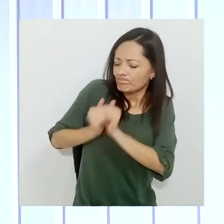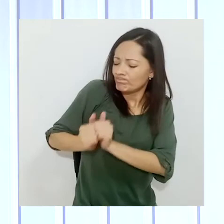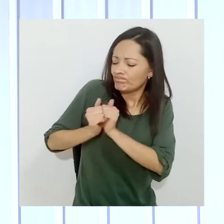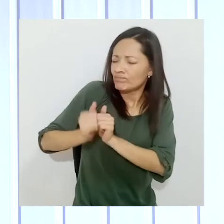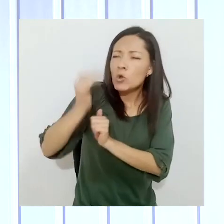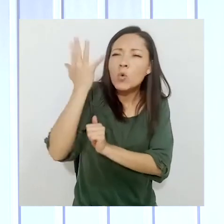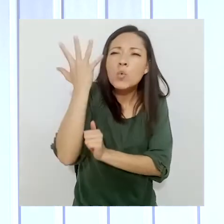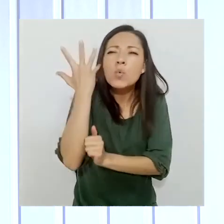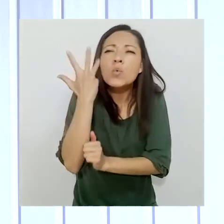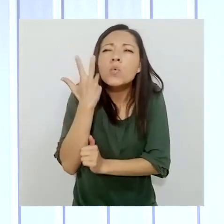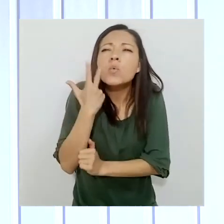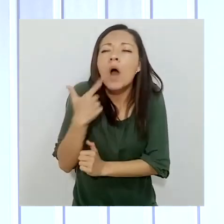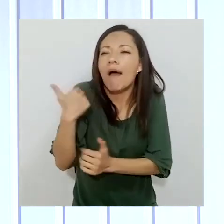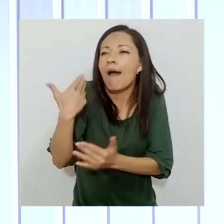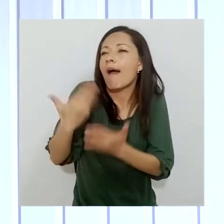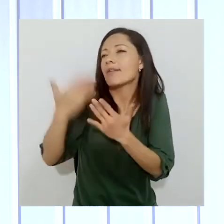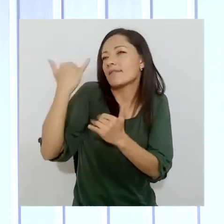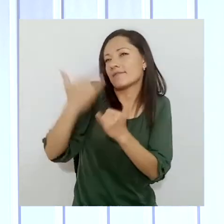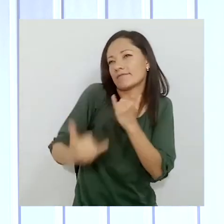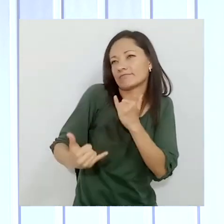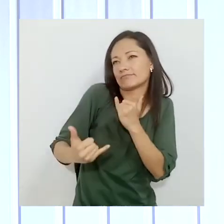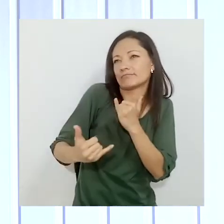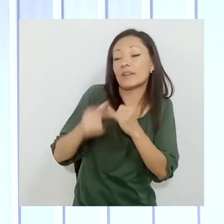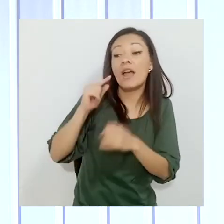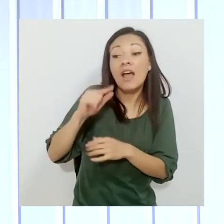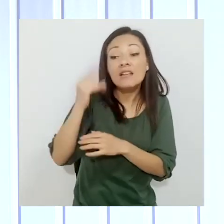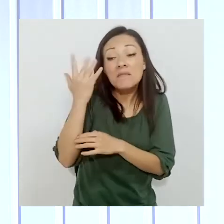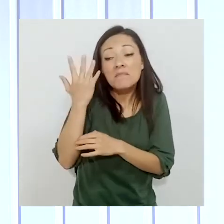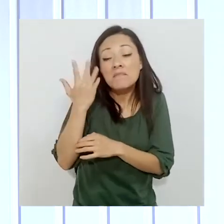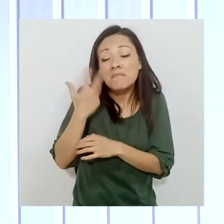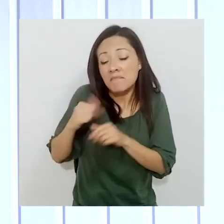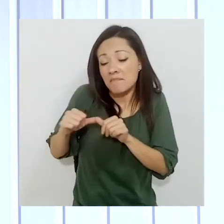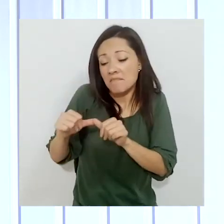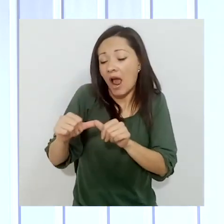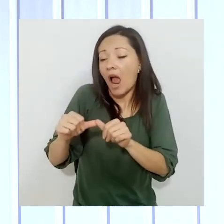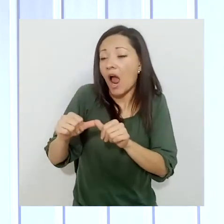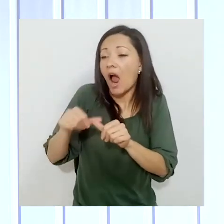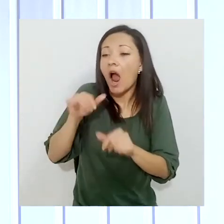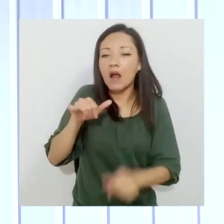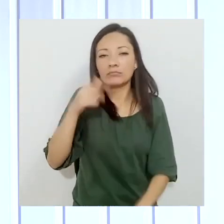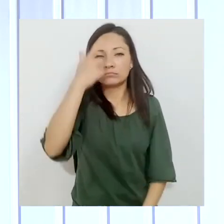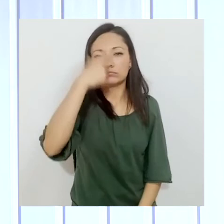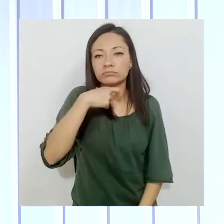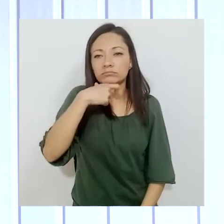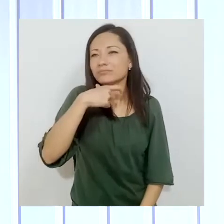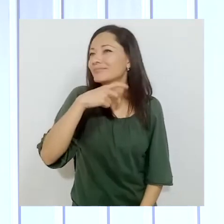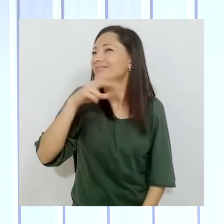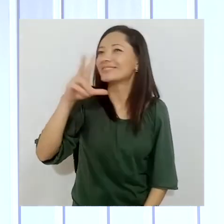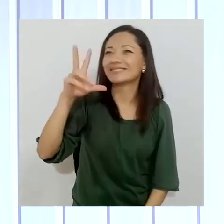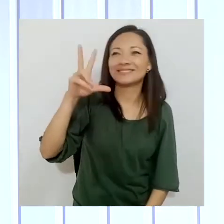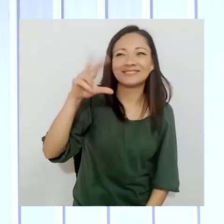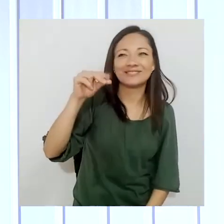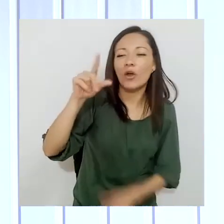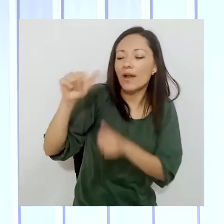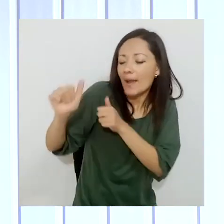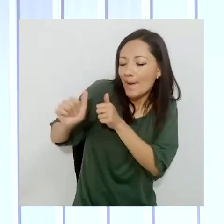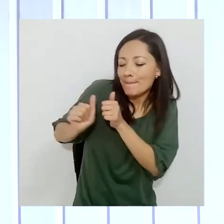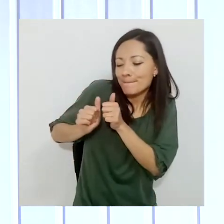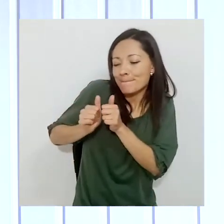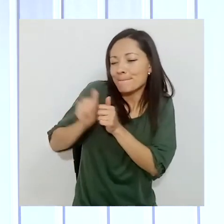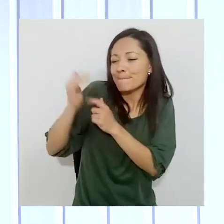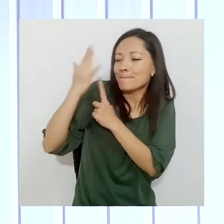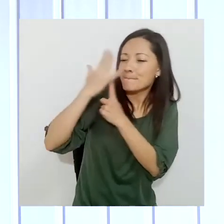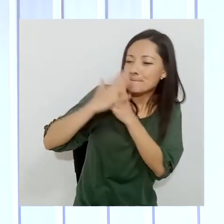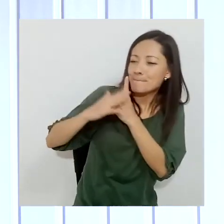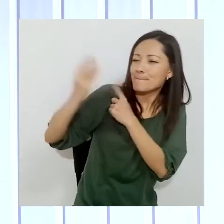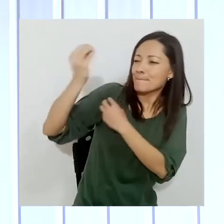fin. Y no es una permanencia estática, no es un acompañamiento ahí de piedra, sino al contrario, tú estás trabajando. Y